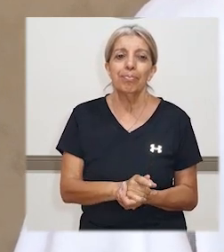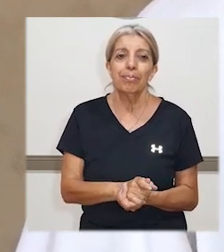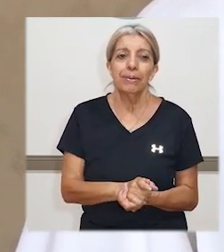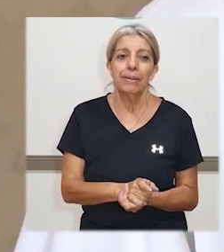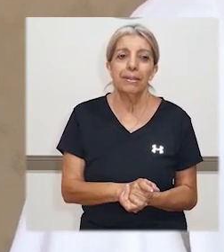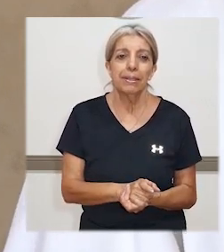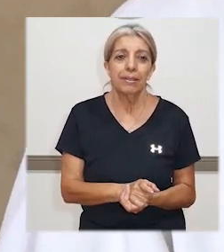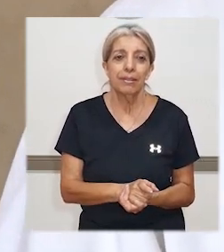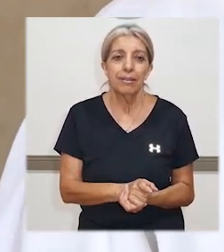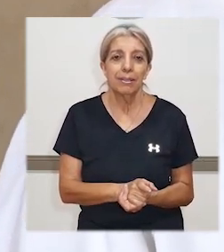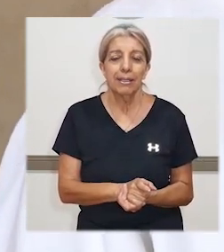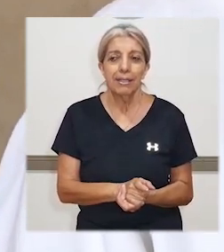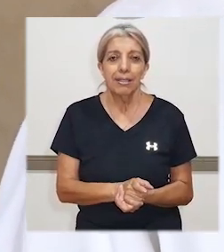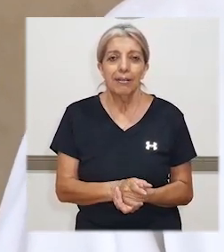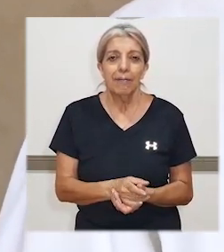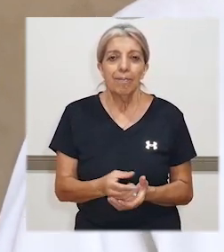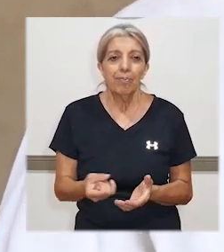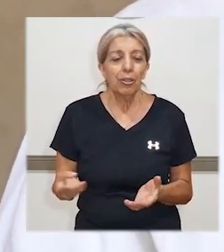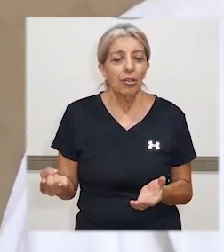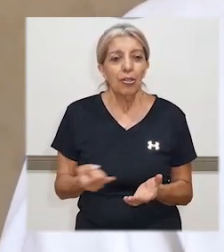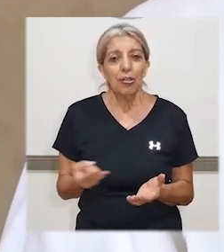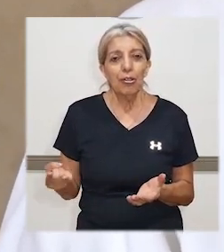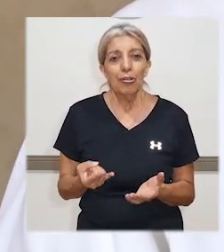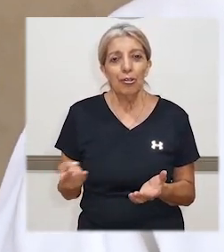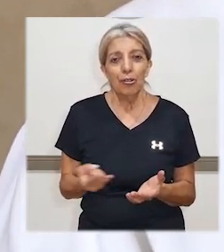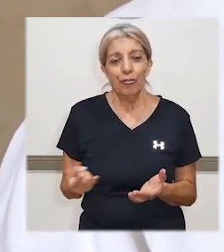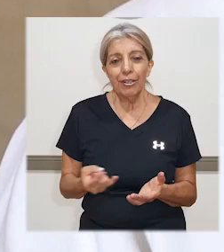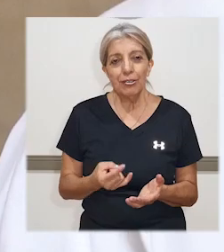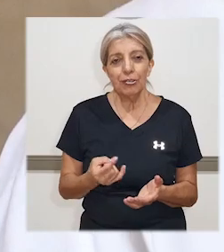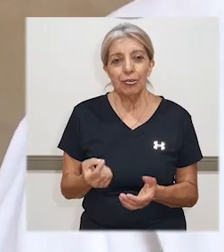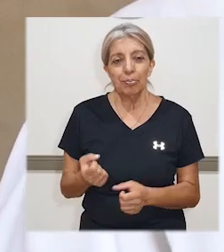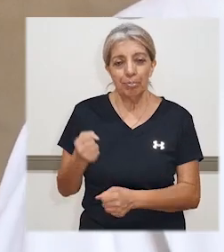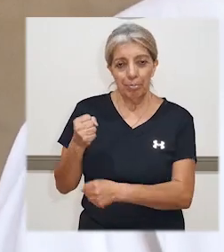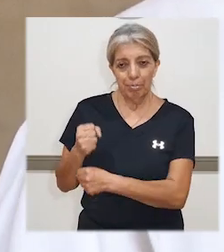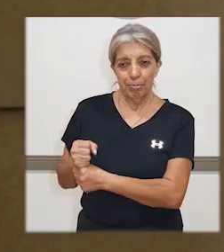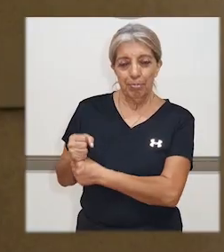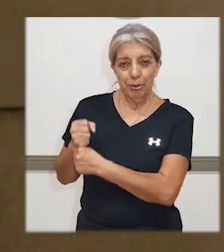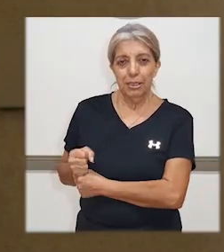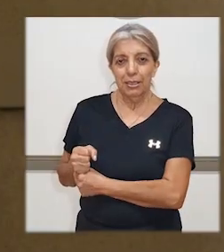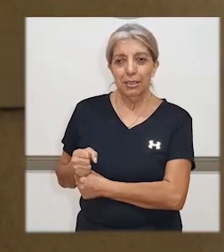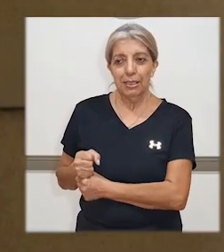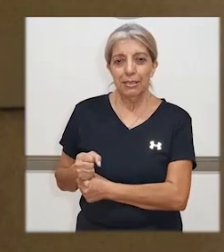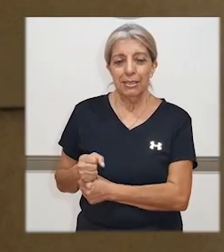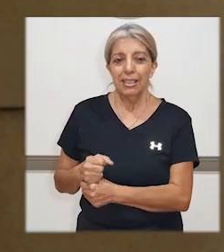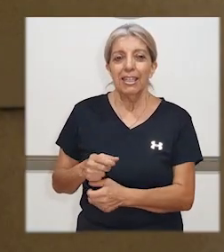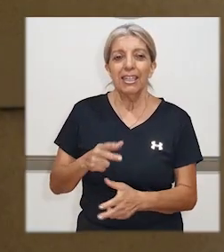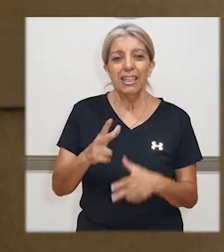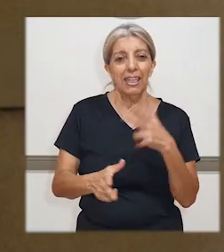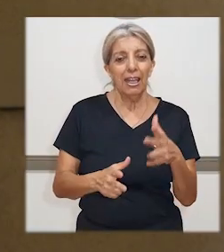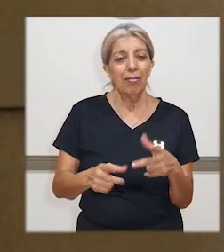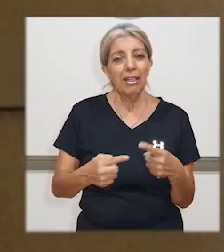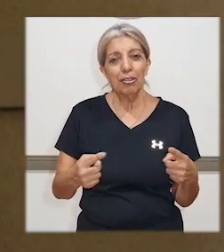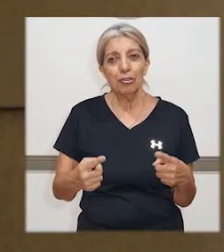falsos profetas, estos falsos pastores, Jesús está haciendo referencia a los fariseos que en el templo enseñan la